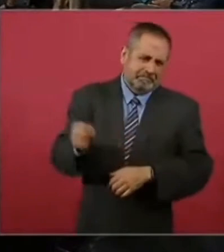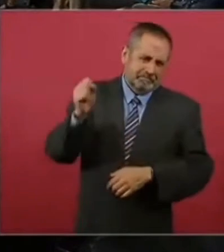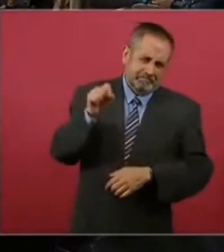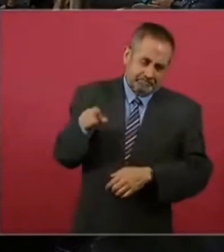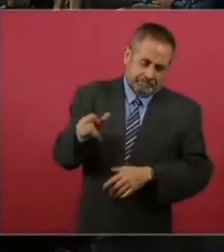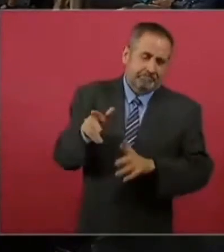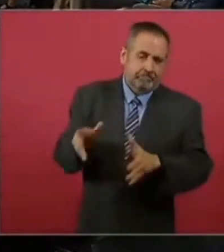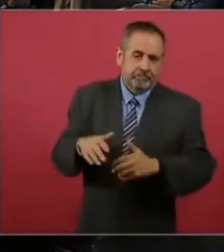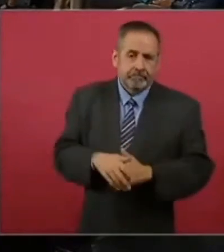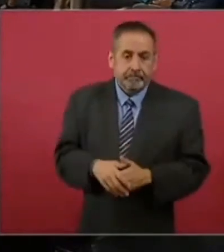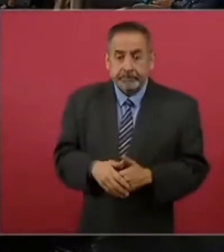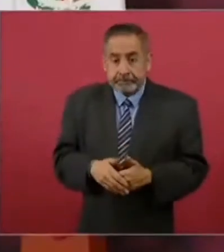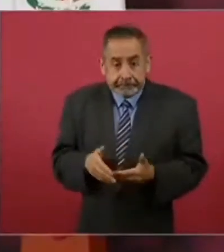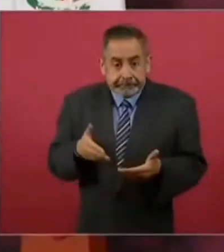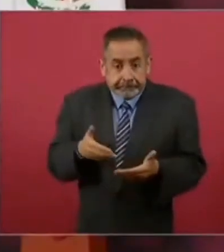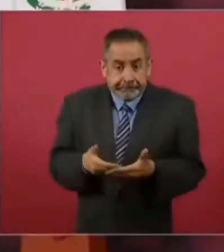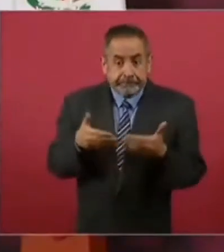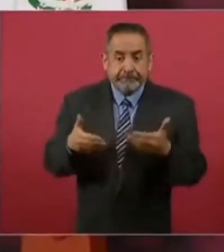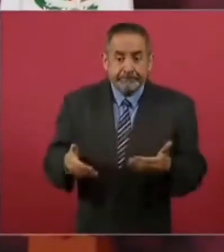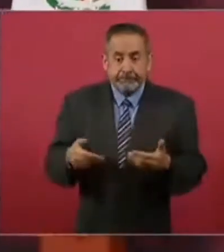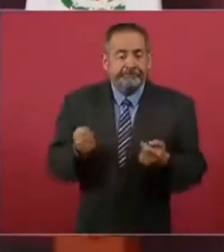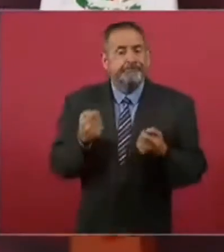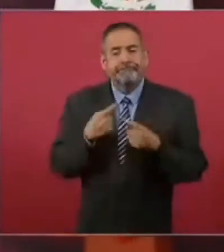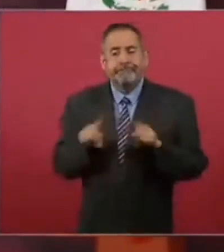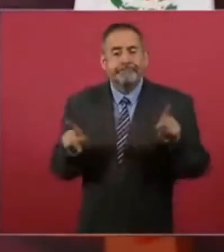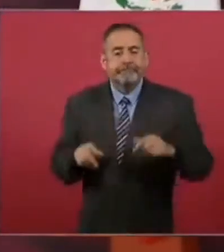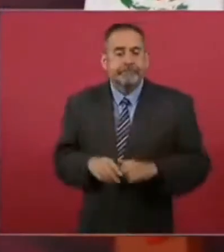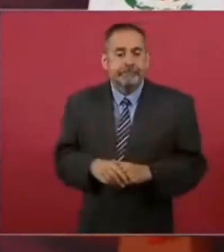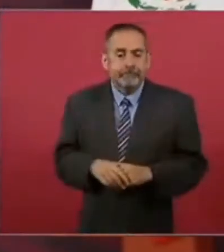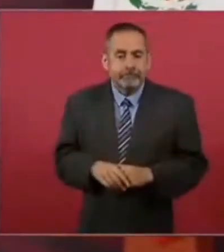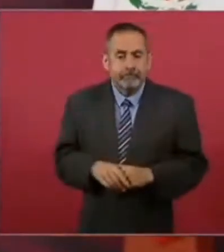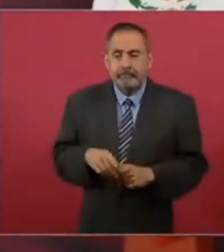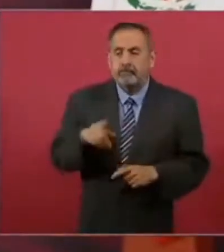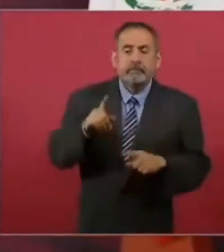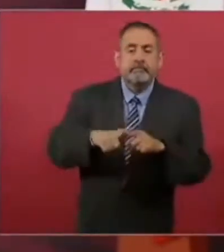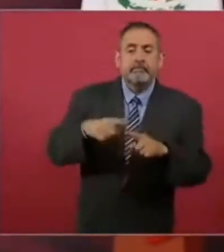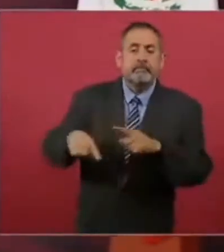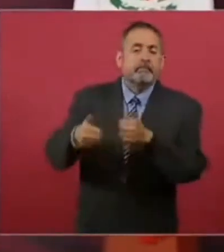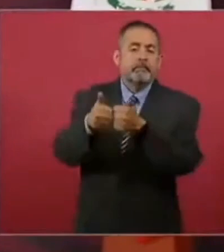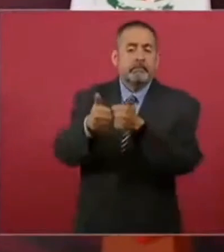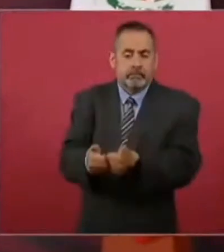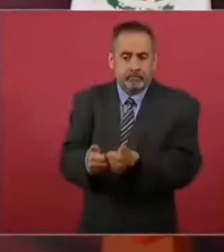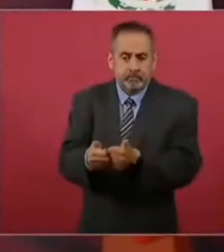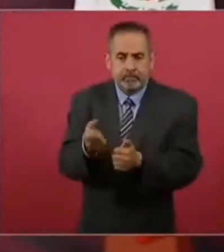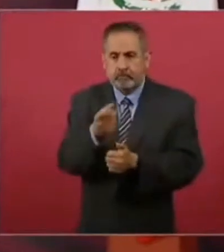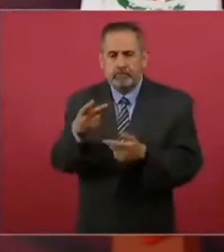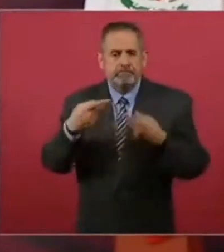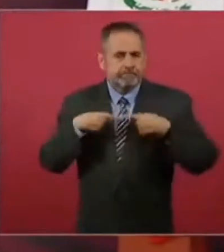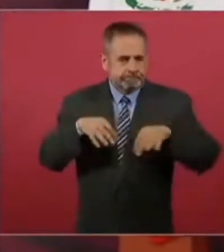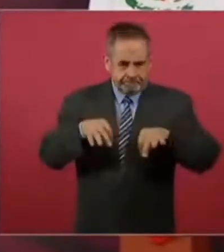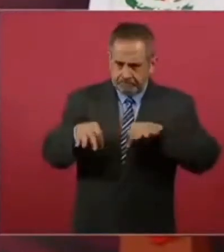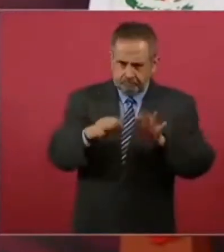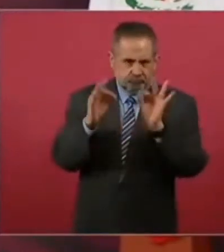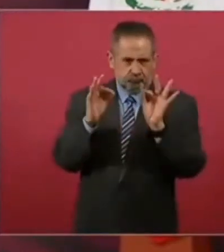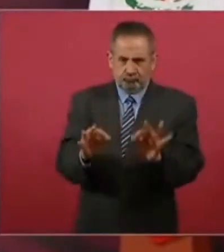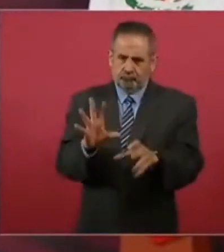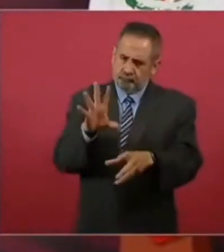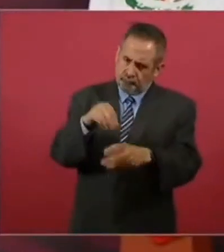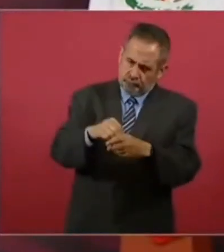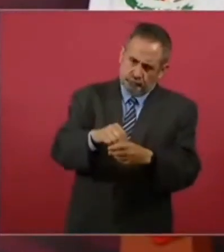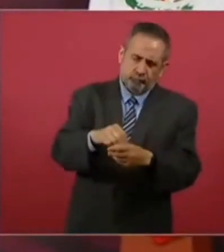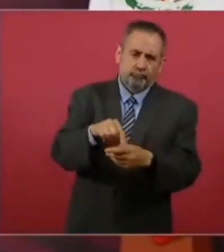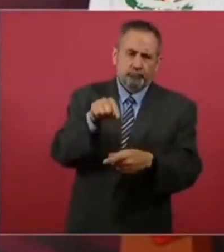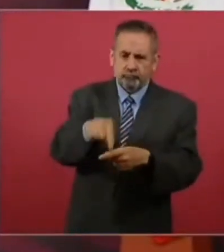Ahora es distinto. ¿Quiénes se van a quedar? Se van a quedar los que van a operar la